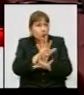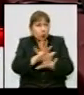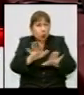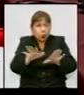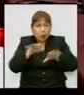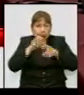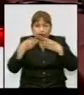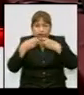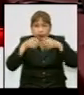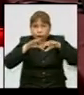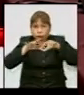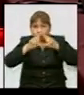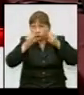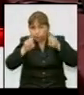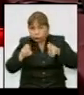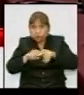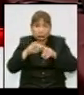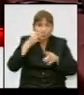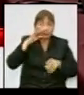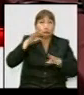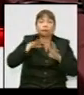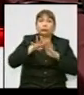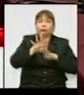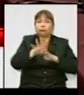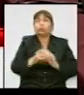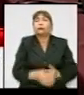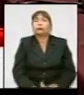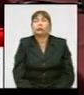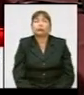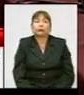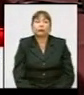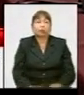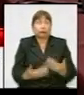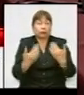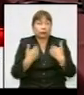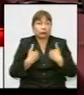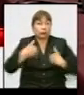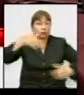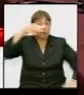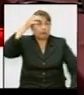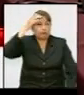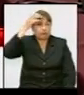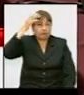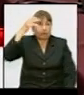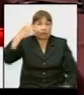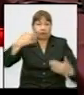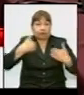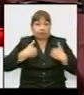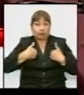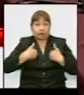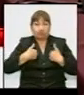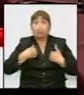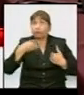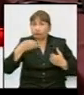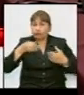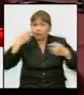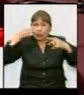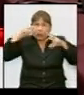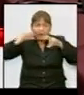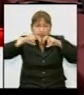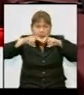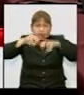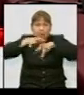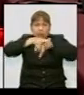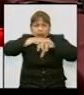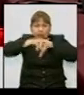ciberespacio por sus fuerzas propias. Tienen la capacidad, o deben tener la capacidad, de explotar o